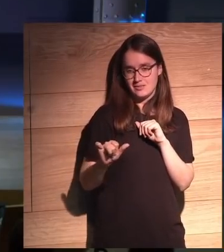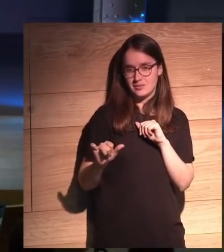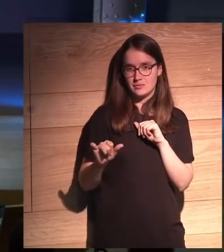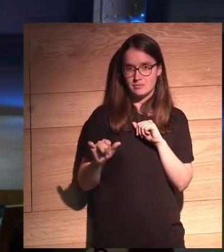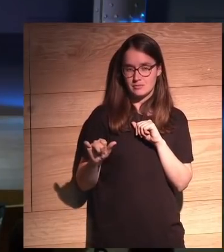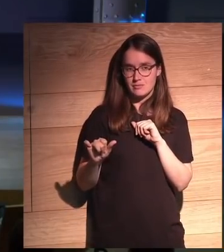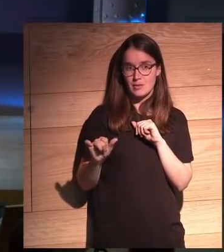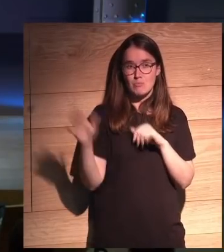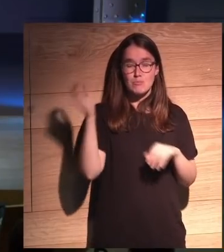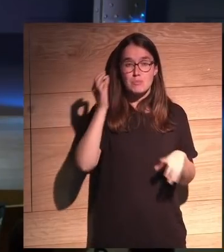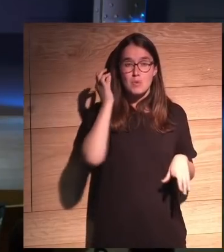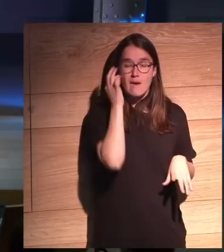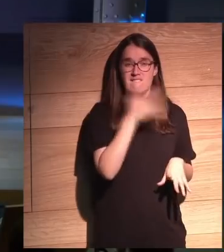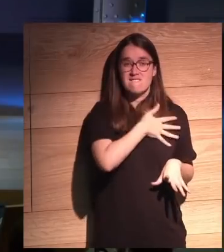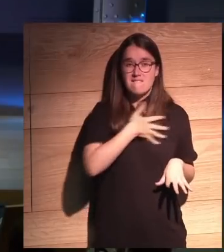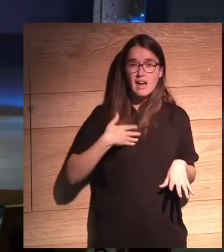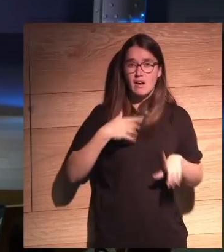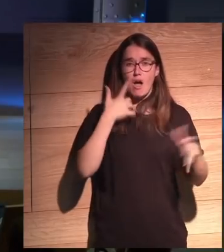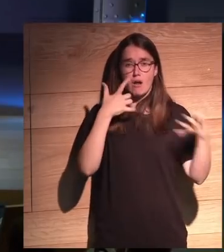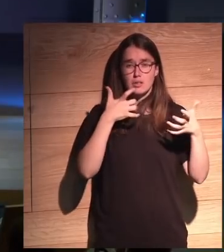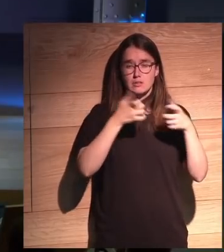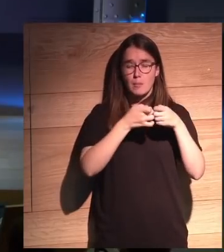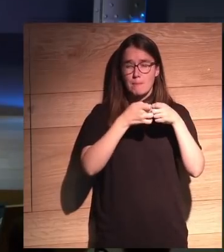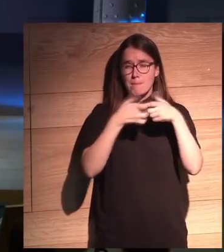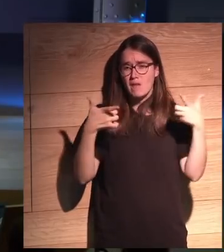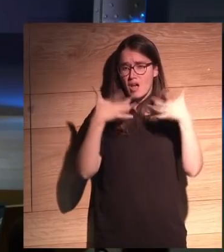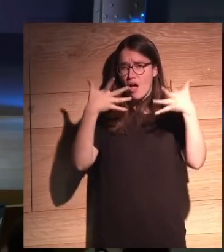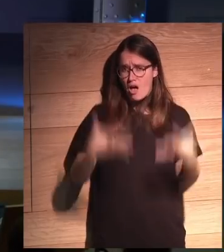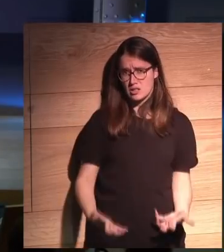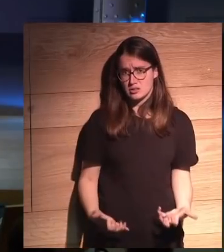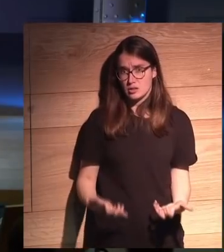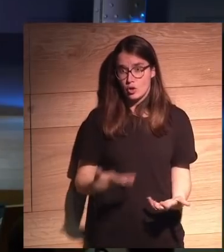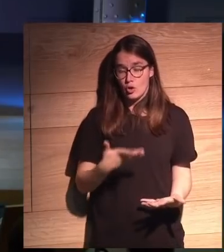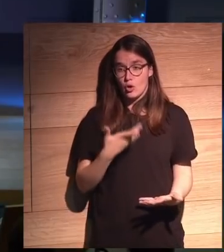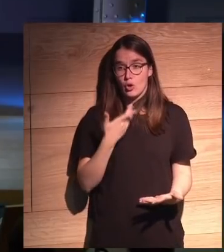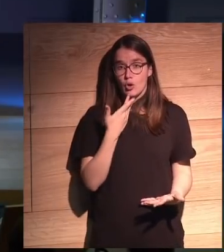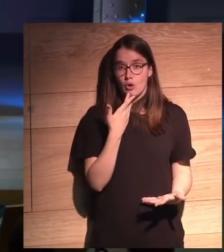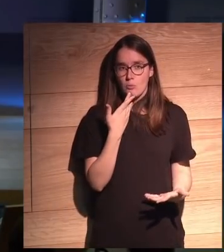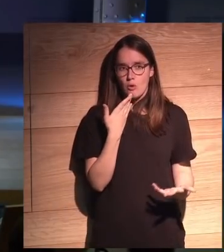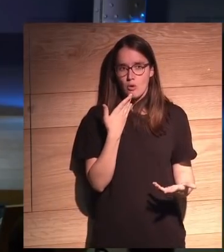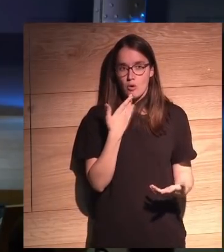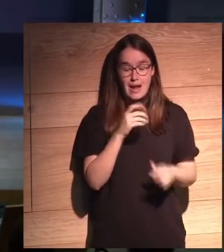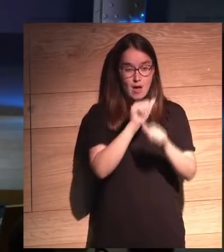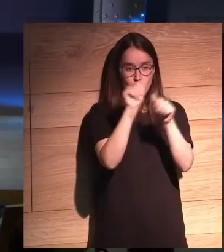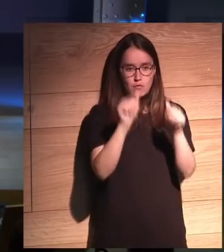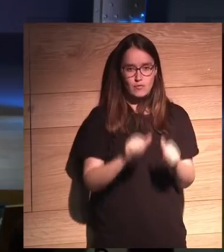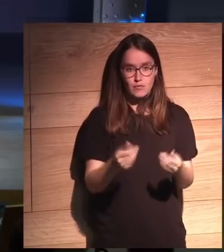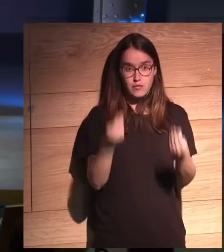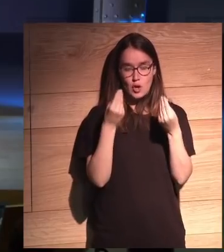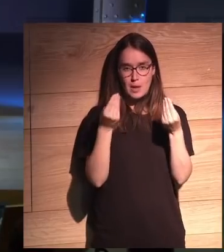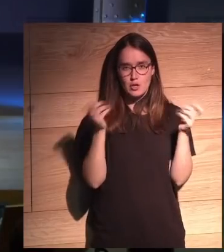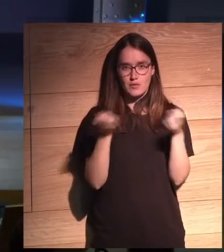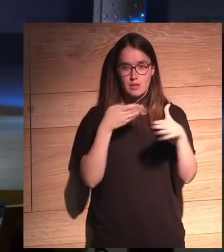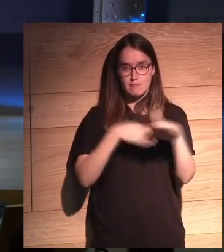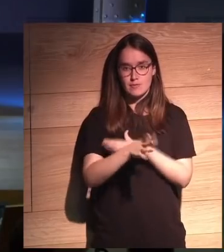riadas de mujeres que quieren ser artistas, ¿no? Como no pueden acceder a la formación oficial,